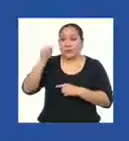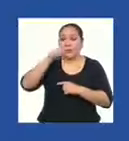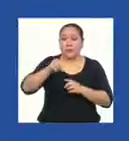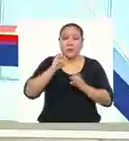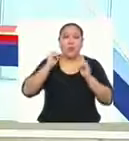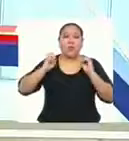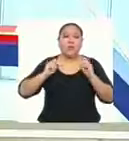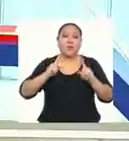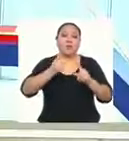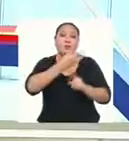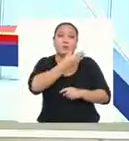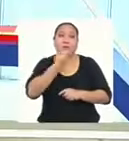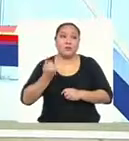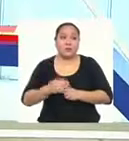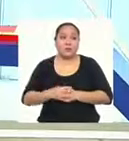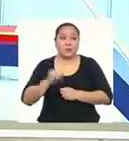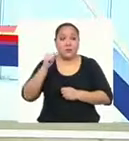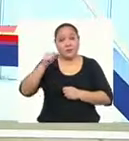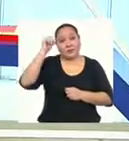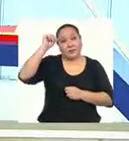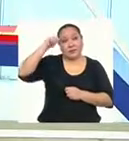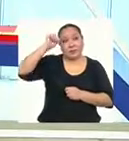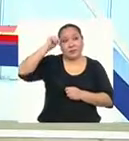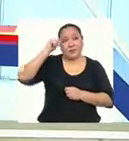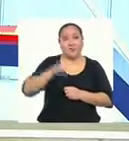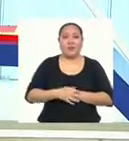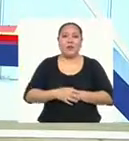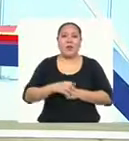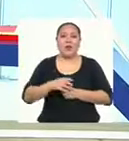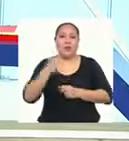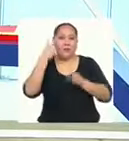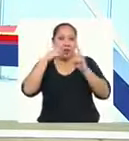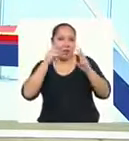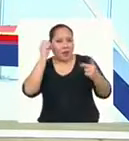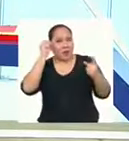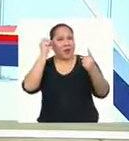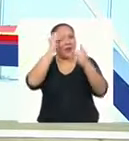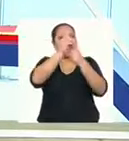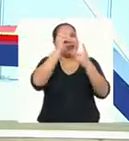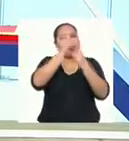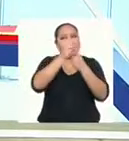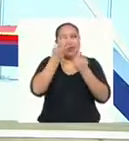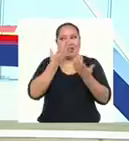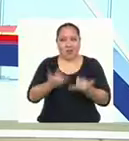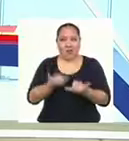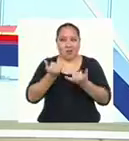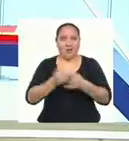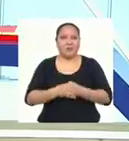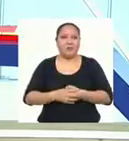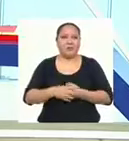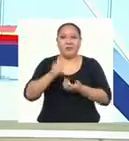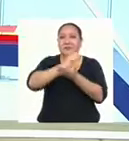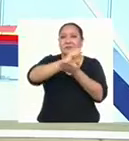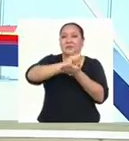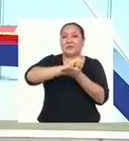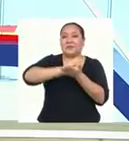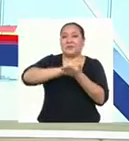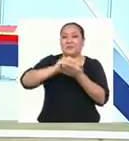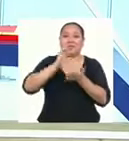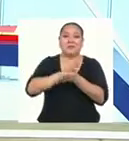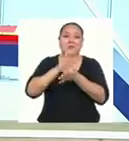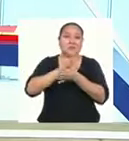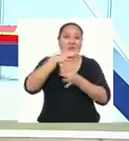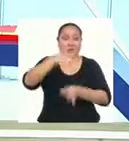para ser mejor. Por eso, para cumplir con el reto que propuso la profesora Rosa, ¡lápiz y papel! Bueno,